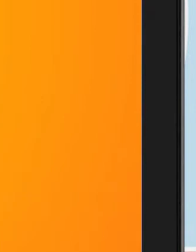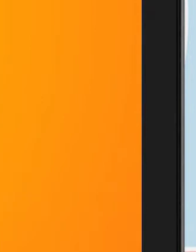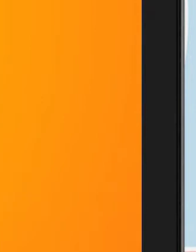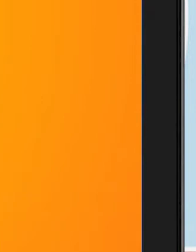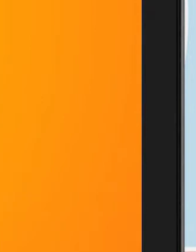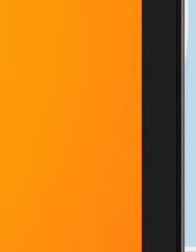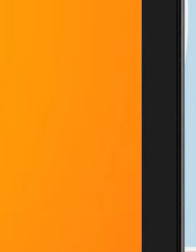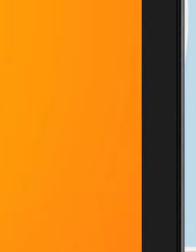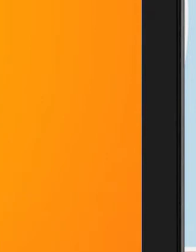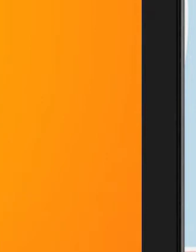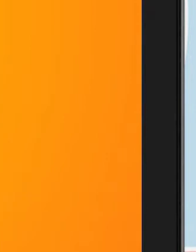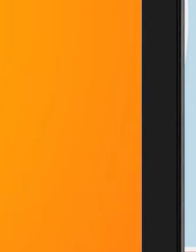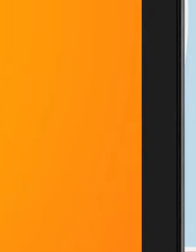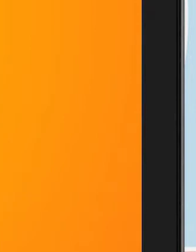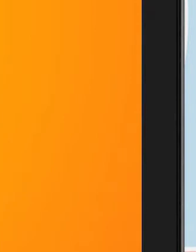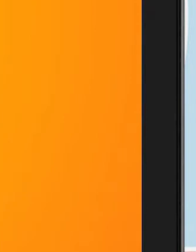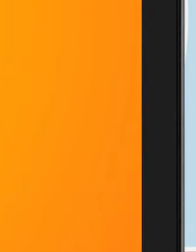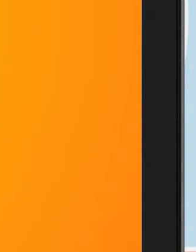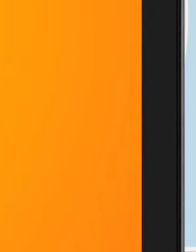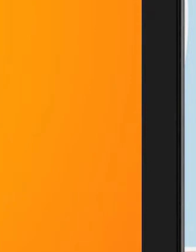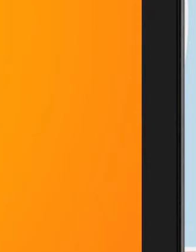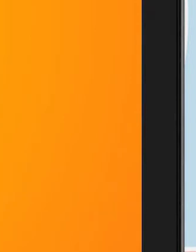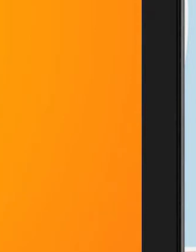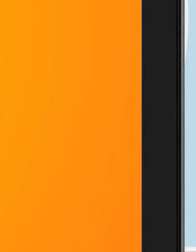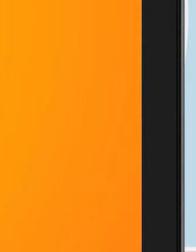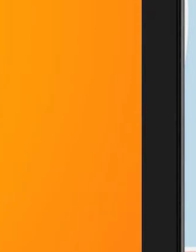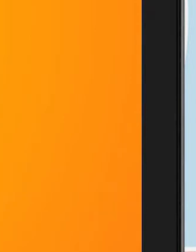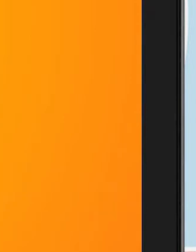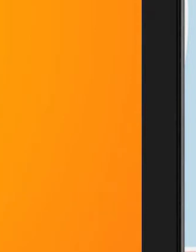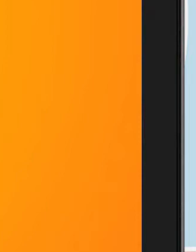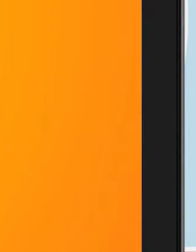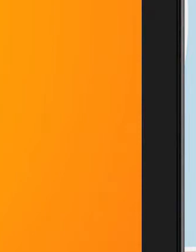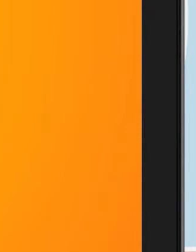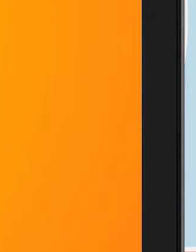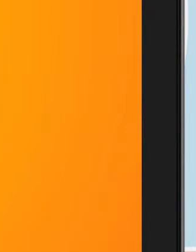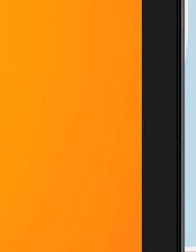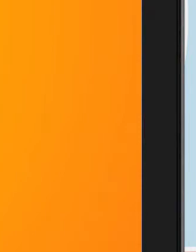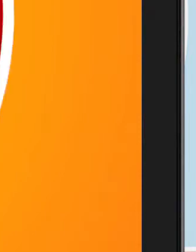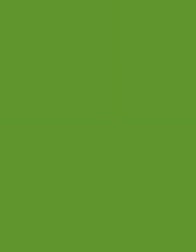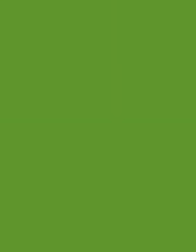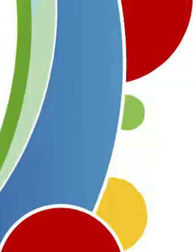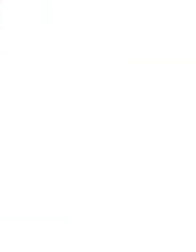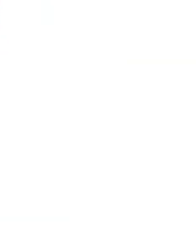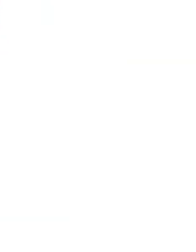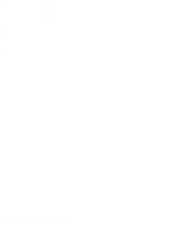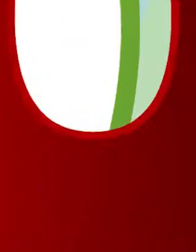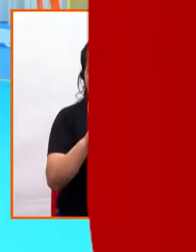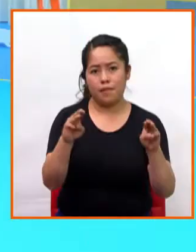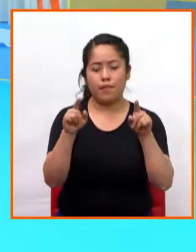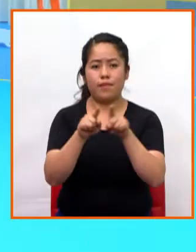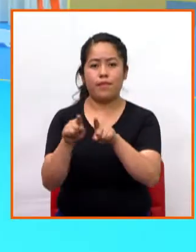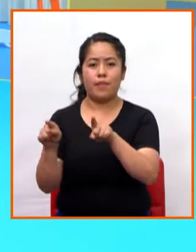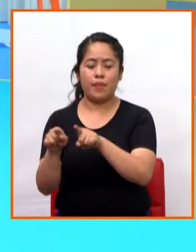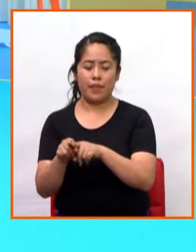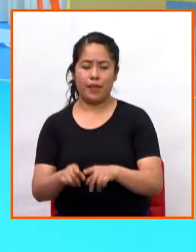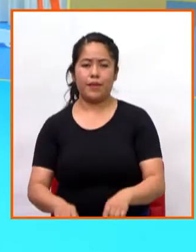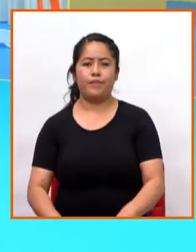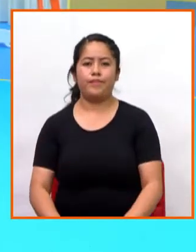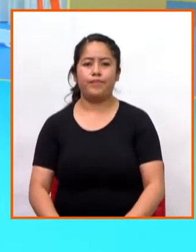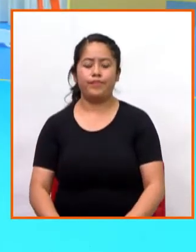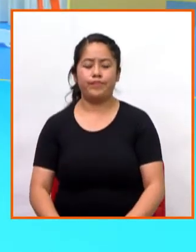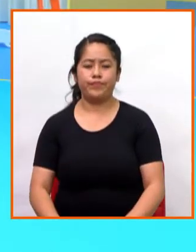nerviosos y posteriormente percibir sensaciones y responder con movimientos ante las exigencias de nuestro